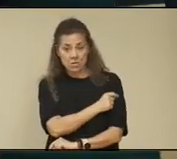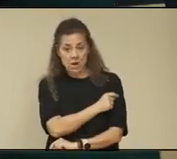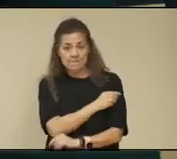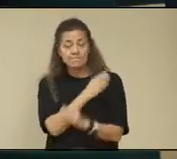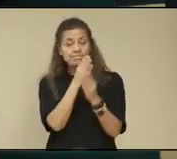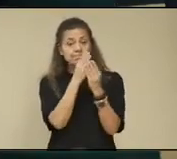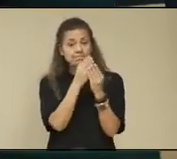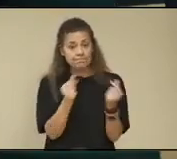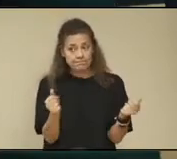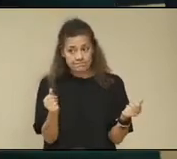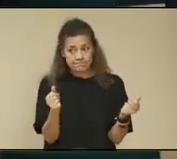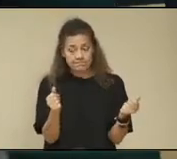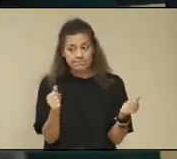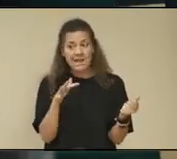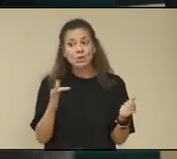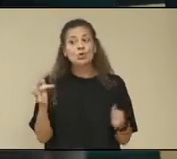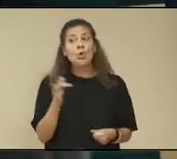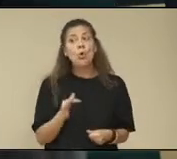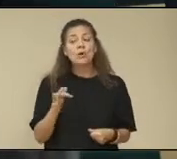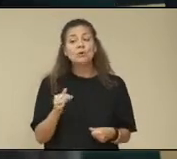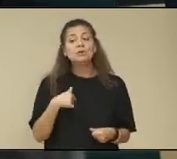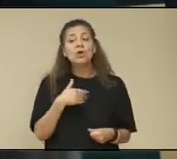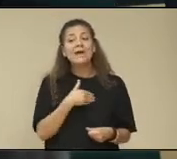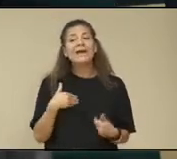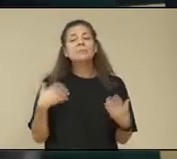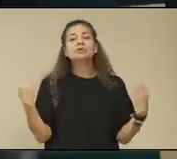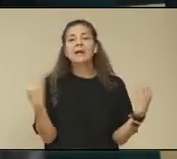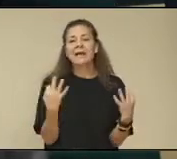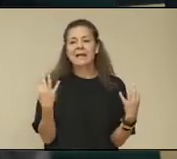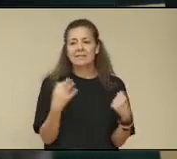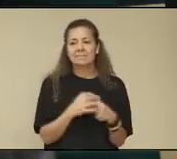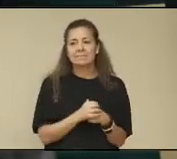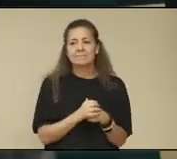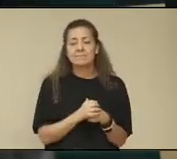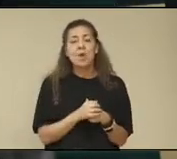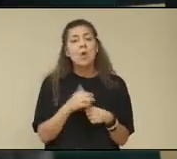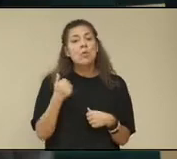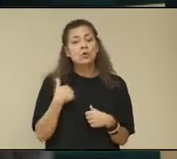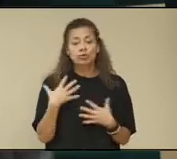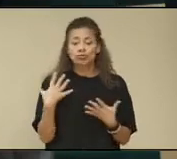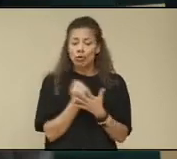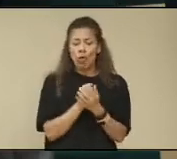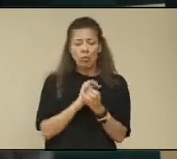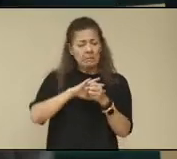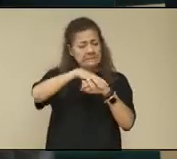atenuada de Mycobacterium tuberculosis, lo que pretendemos es eso. Al quitarle toda la envoltura,